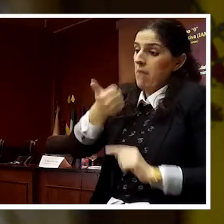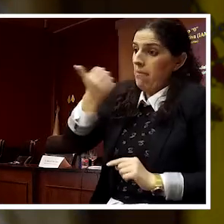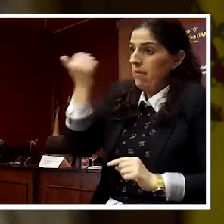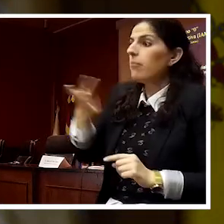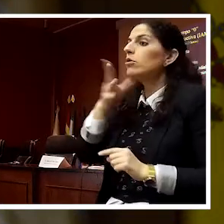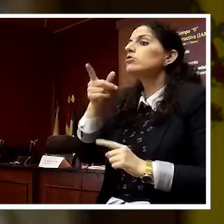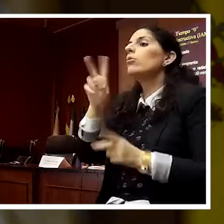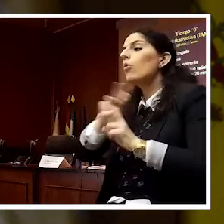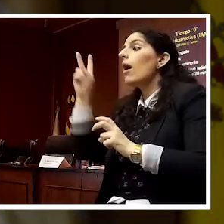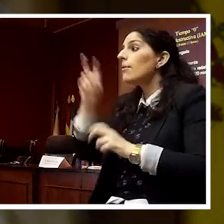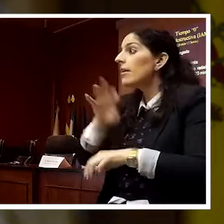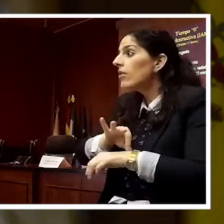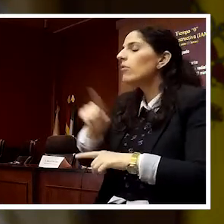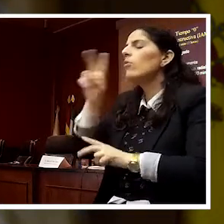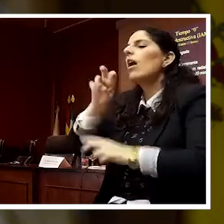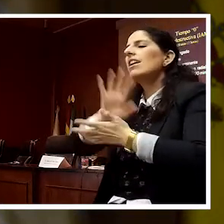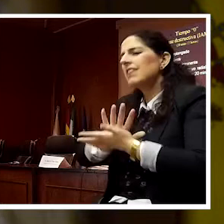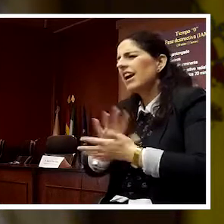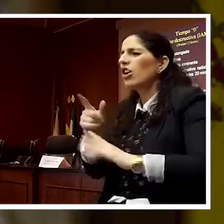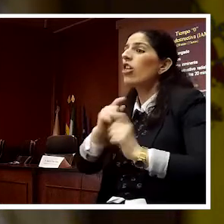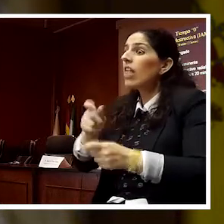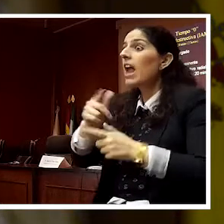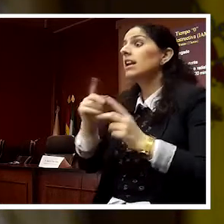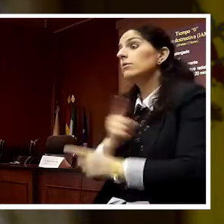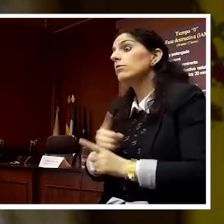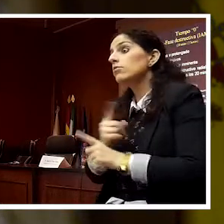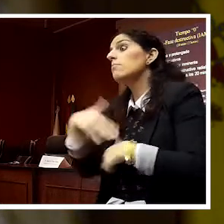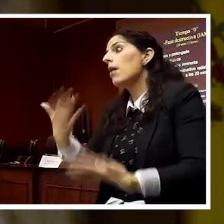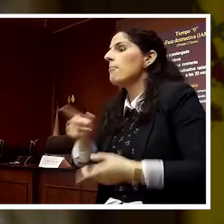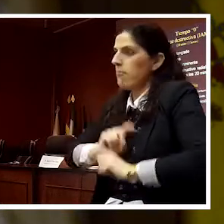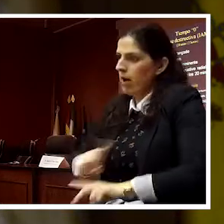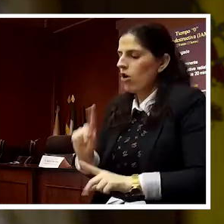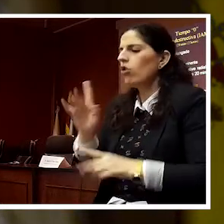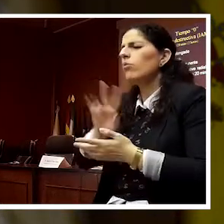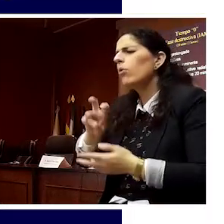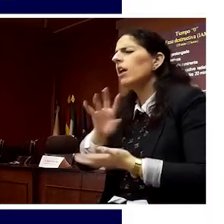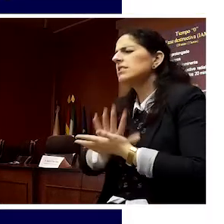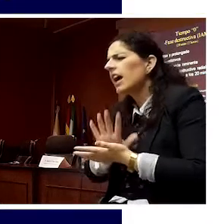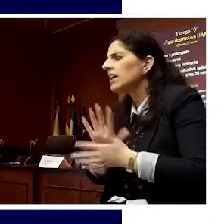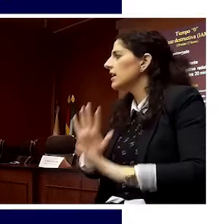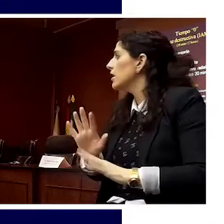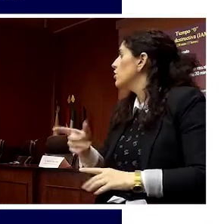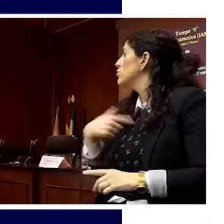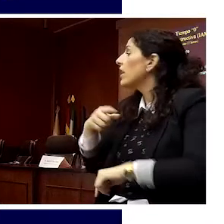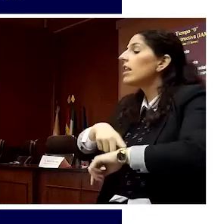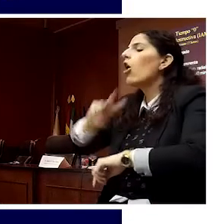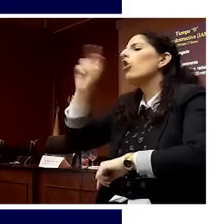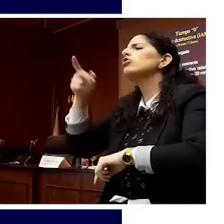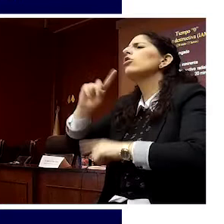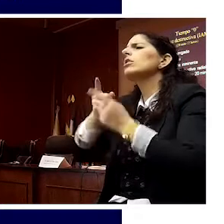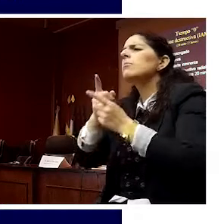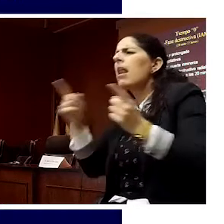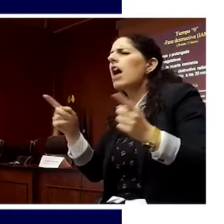ser más lento, oscilar entre 0 y 6 horas, de manera que ahí tendríamos un margen mayor. ¿De qué depende